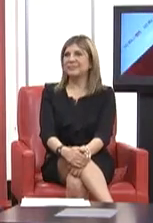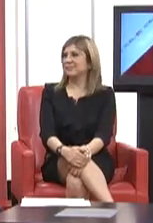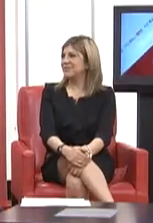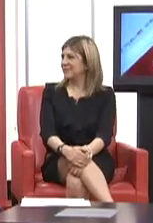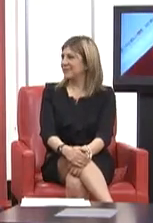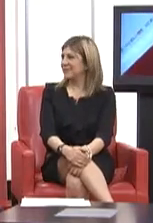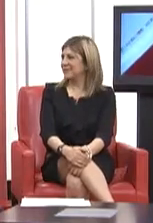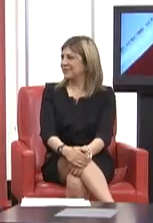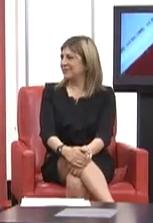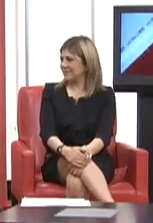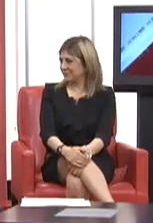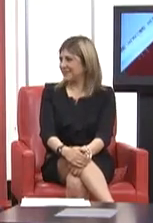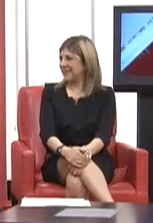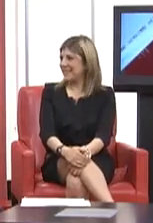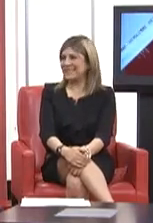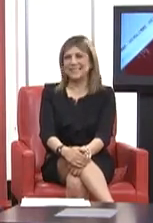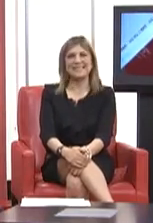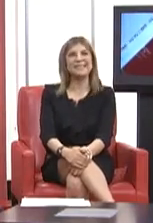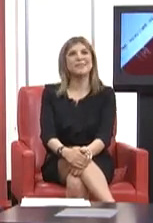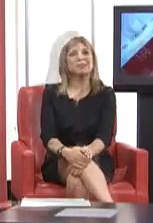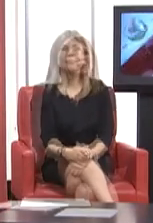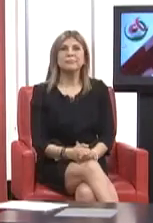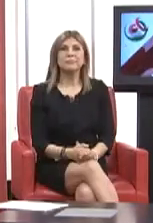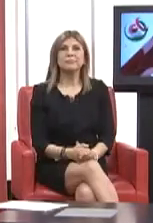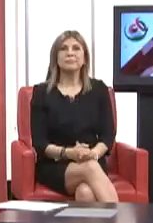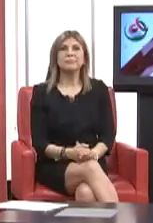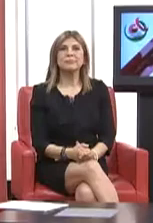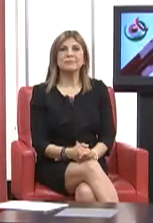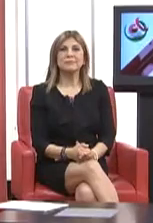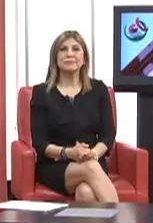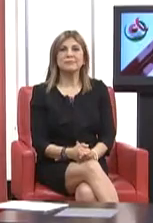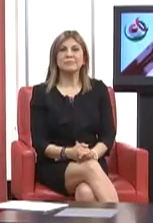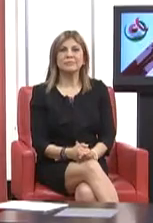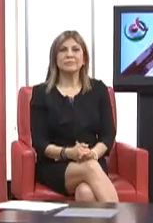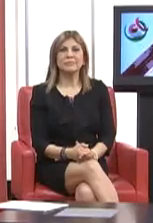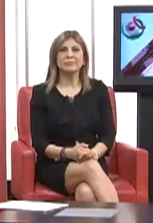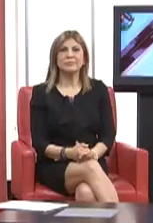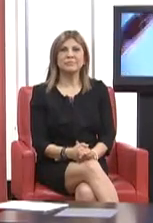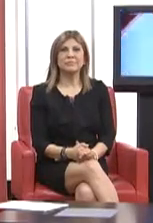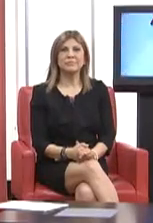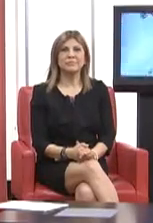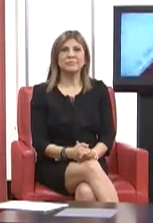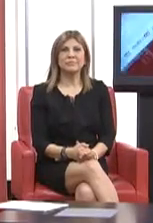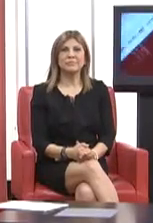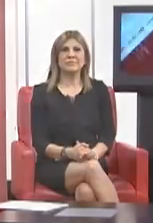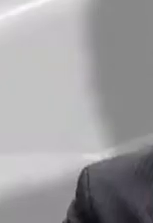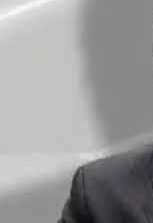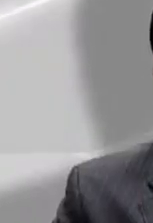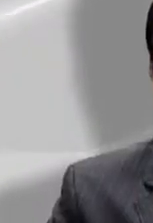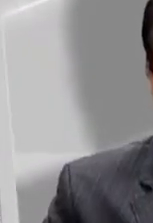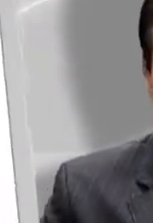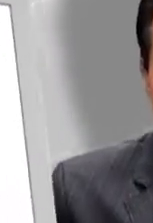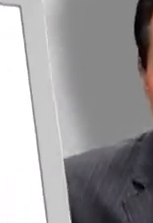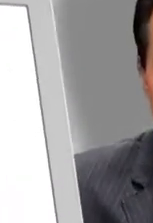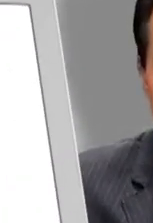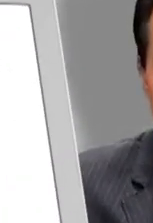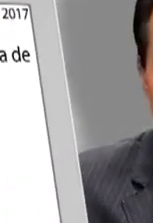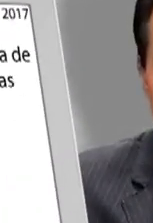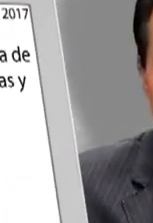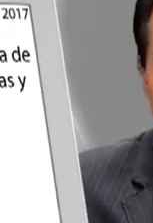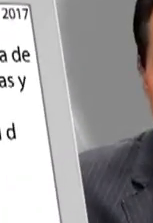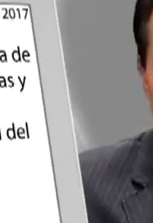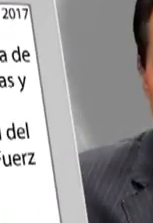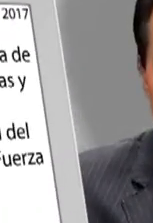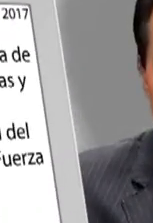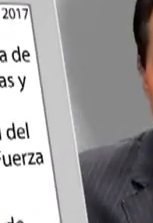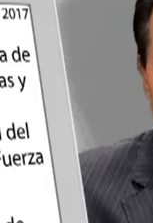los esperamos en 15 días. Muchas gracias. Gracias. Y este miércoles a las 12 horas el presidente Enrique Peña Nieto encabezará la ceremonia